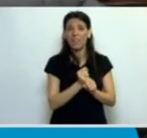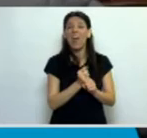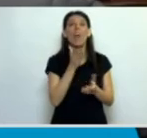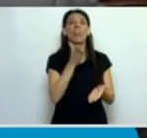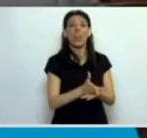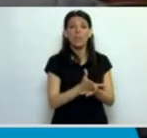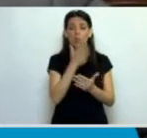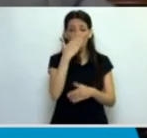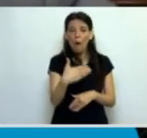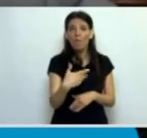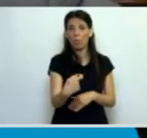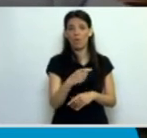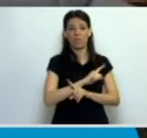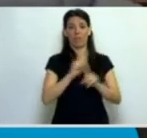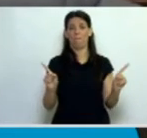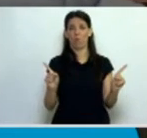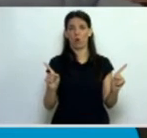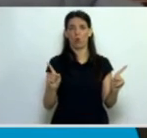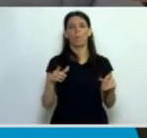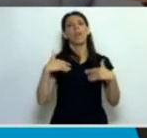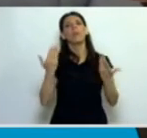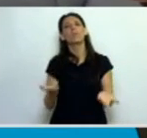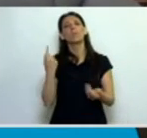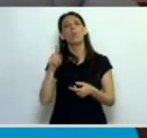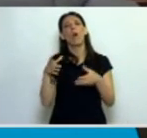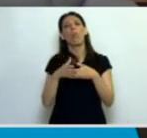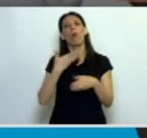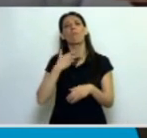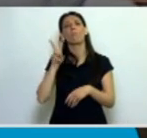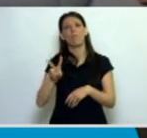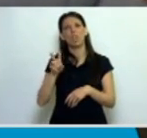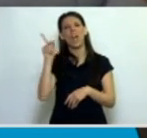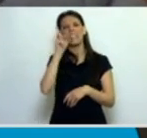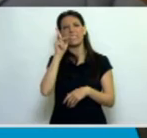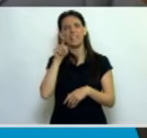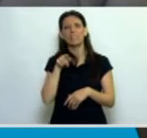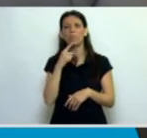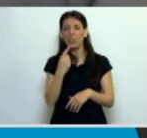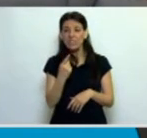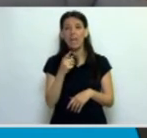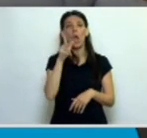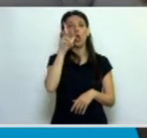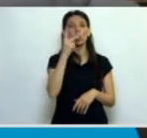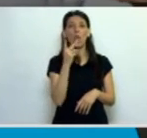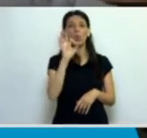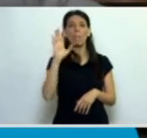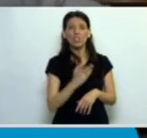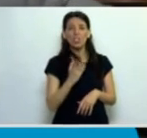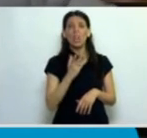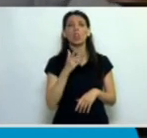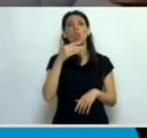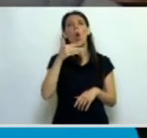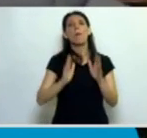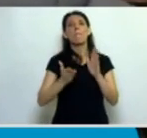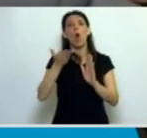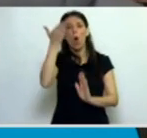jubilarse. Entonces, cuando el kirchnerismo rechaza el 82% móvil porque dice que desfinancia el